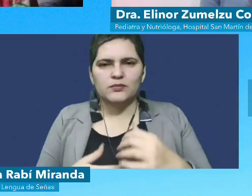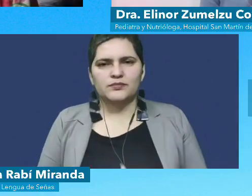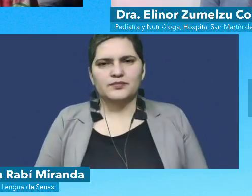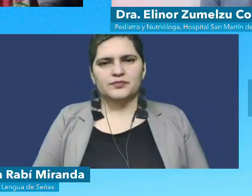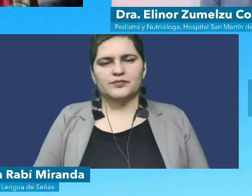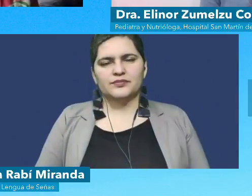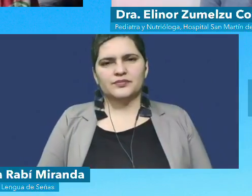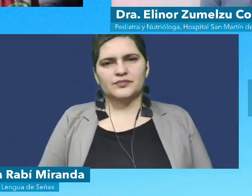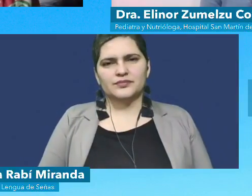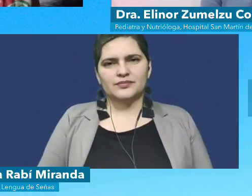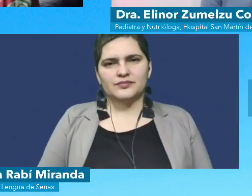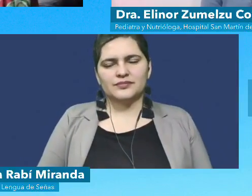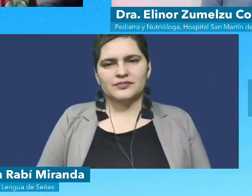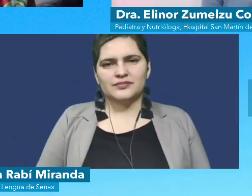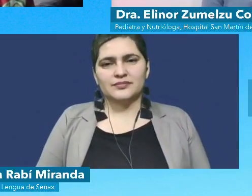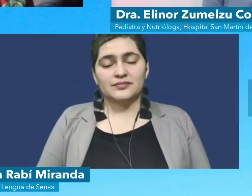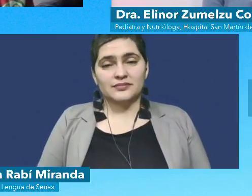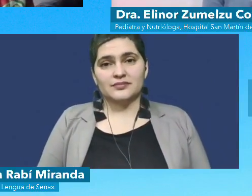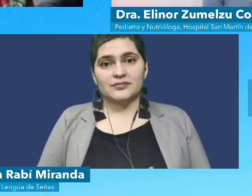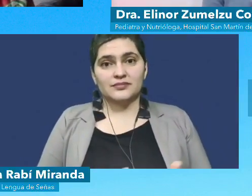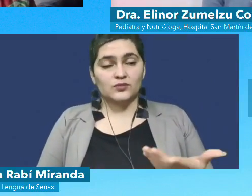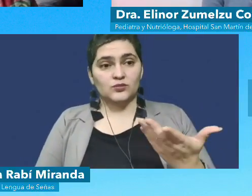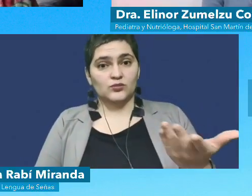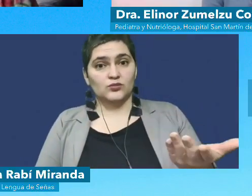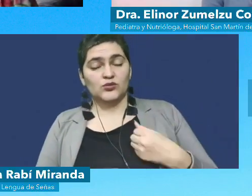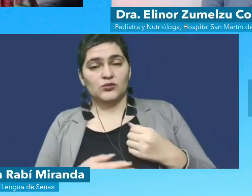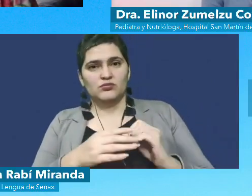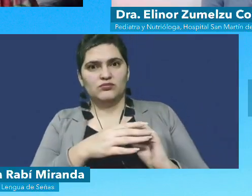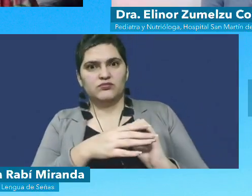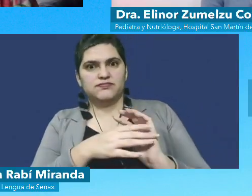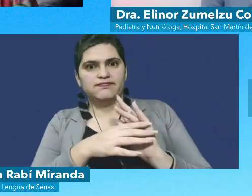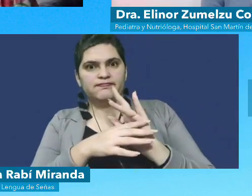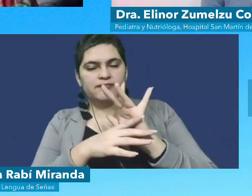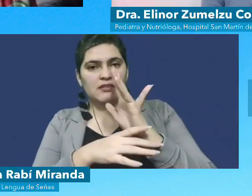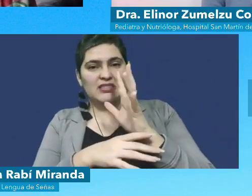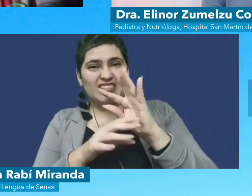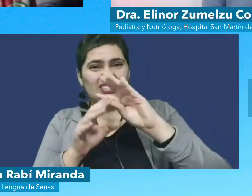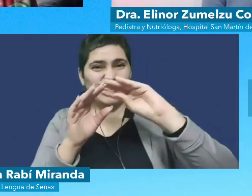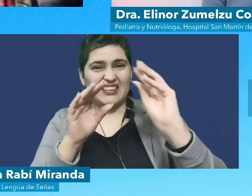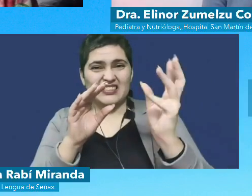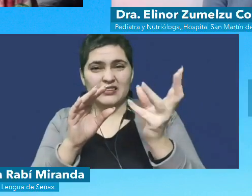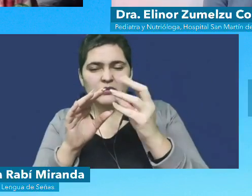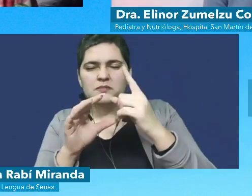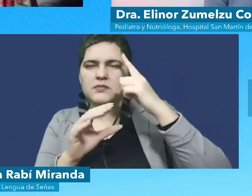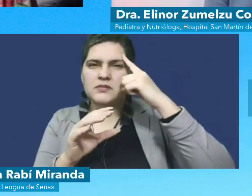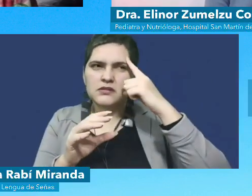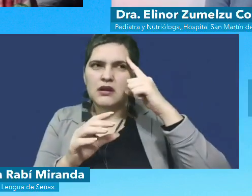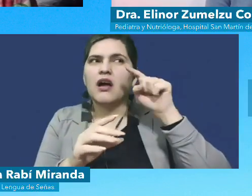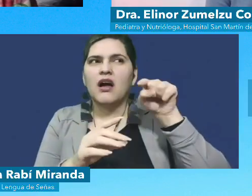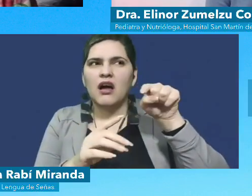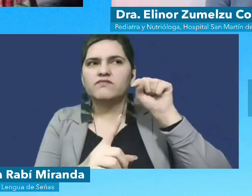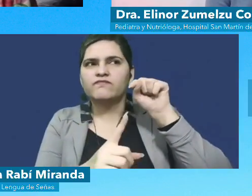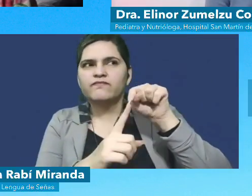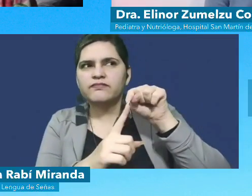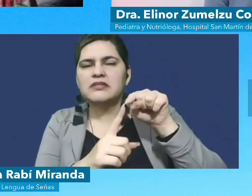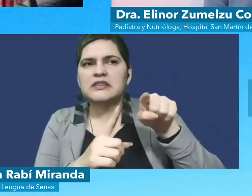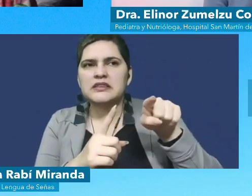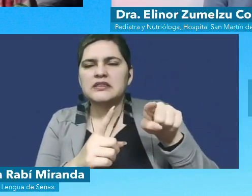esta permeabilidad intestinal se trató de buscar durante mucho tiempo que si esa era la causa de los